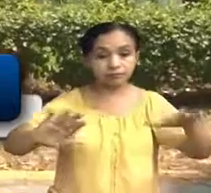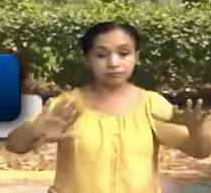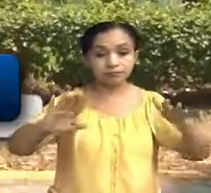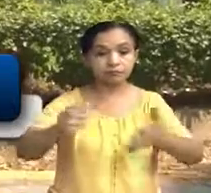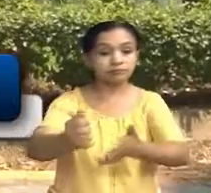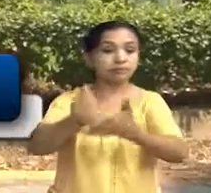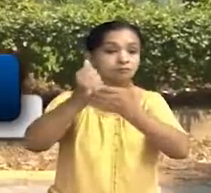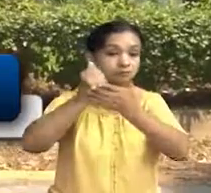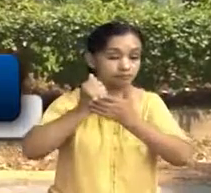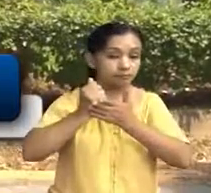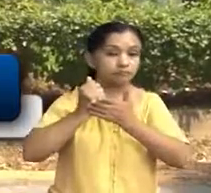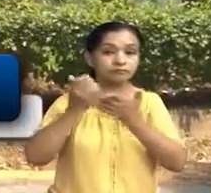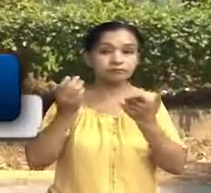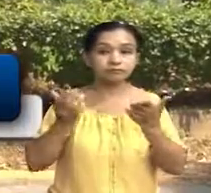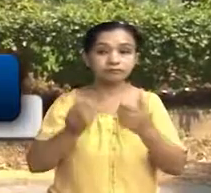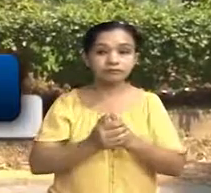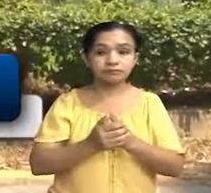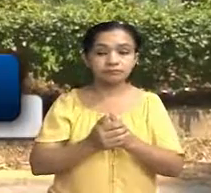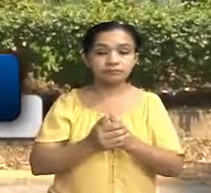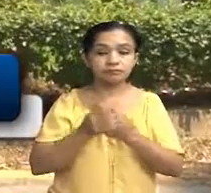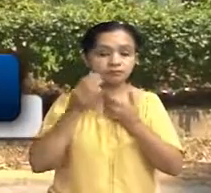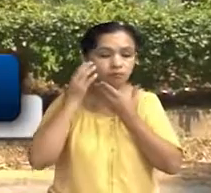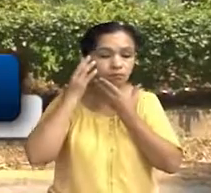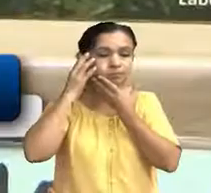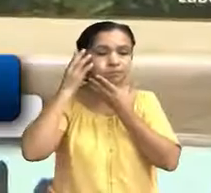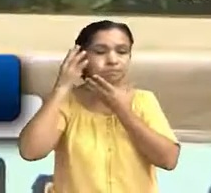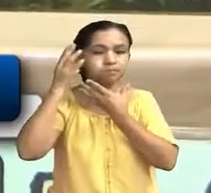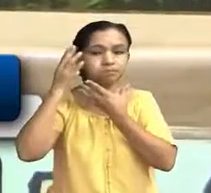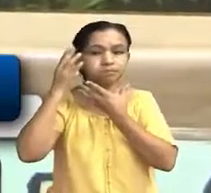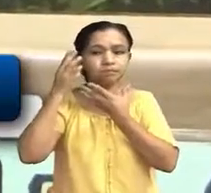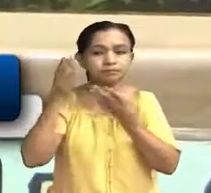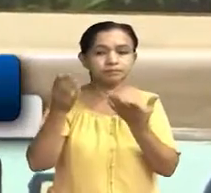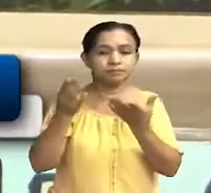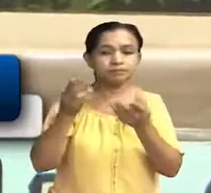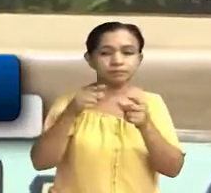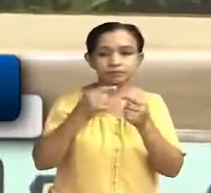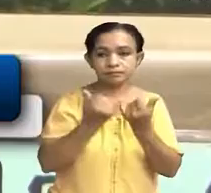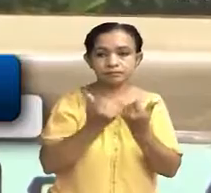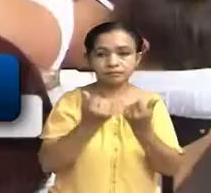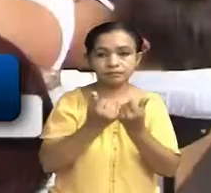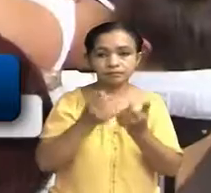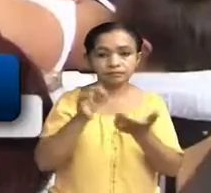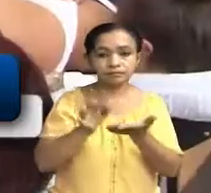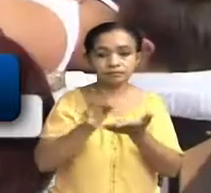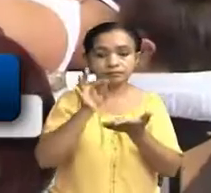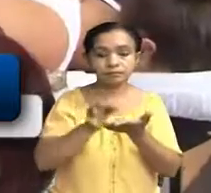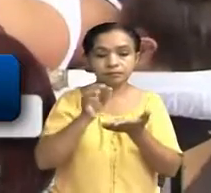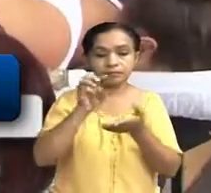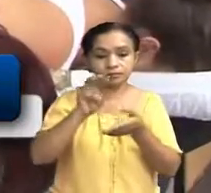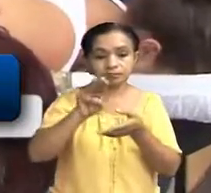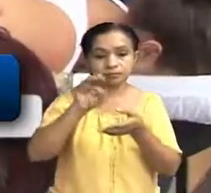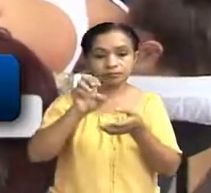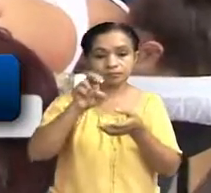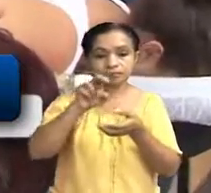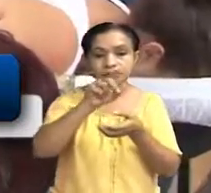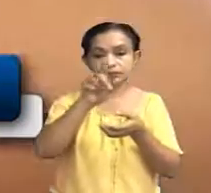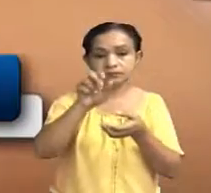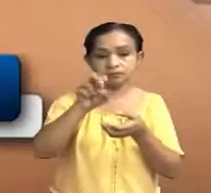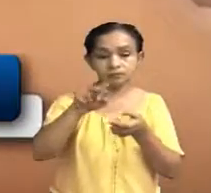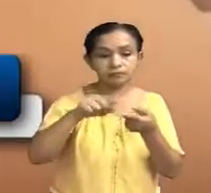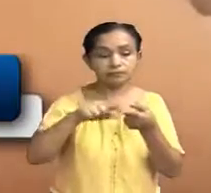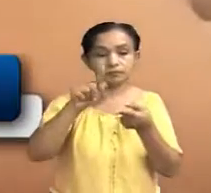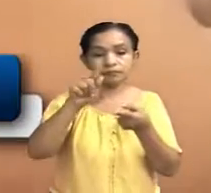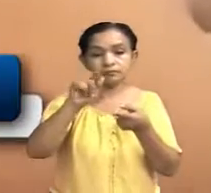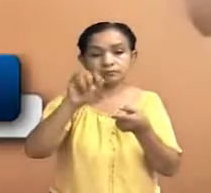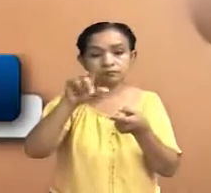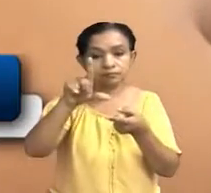eliminar esta parálisis. Por ejemplo, si hay inflamación, nosotros ocupamos un antiinflamatorio como tecitos de manzanilla, tecitos de